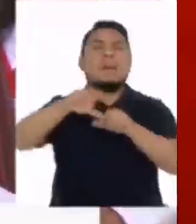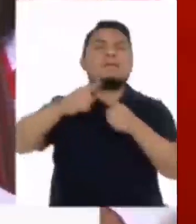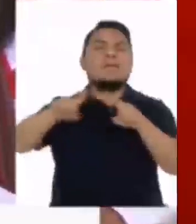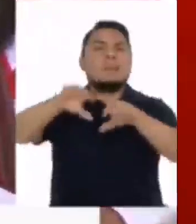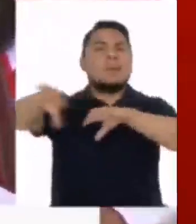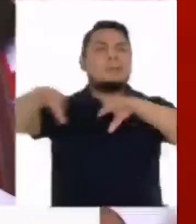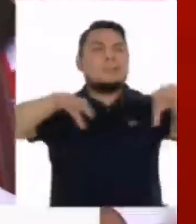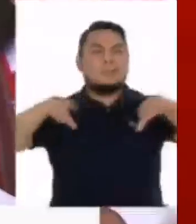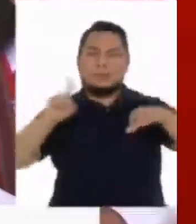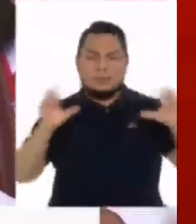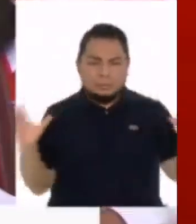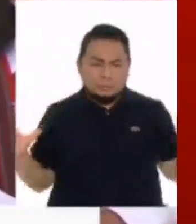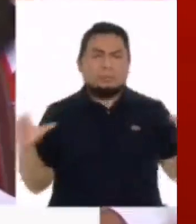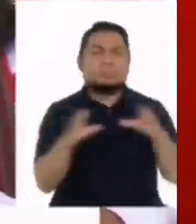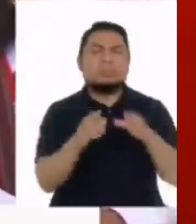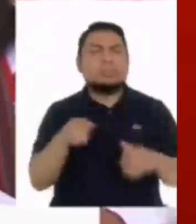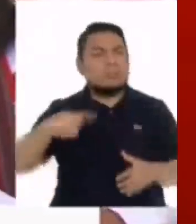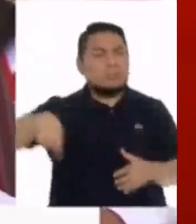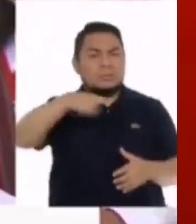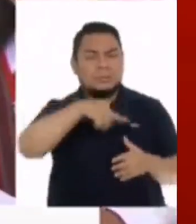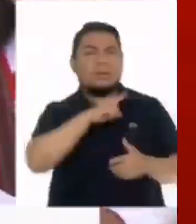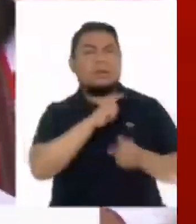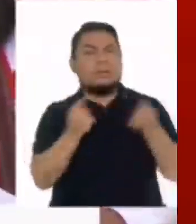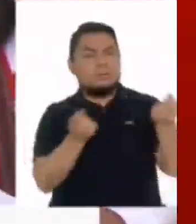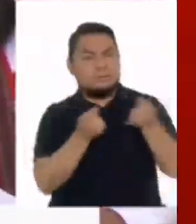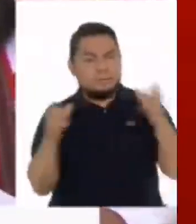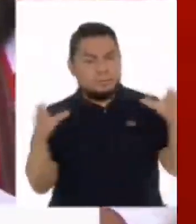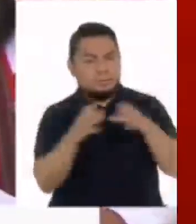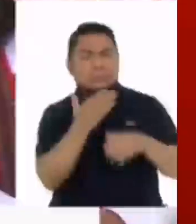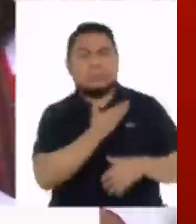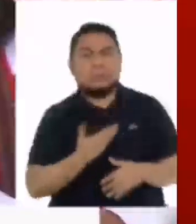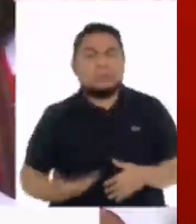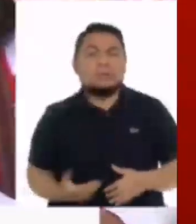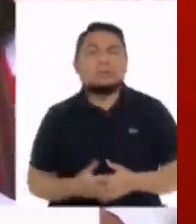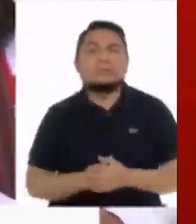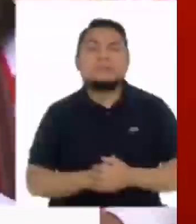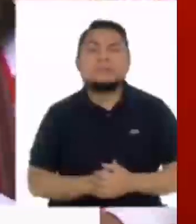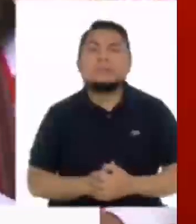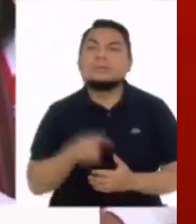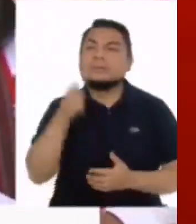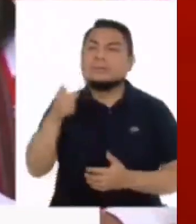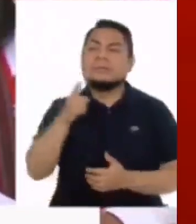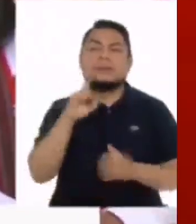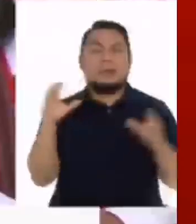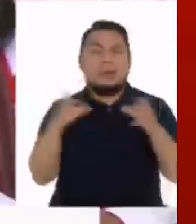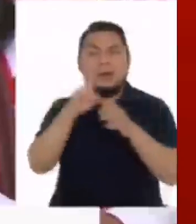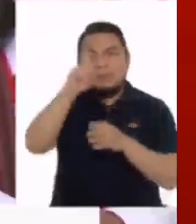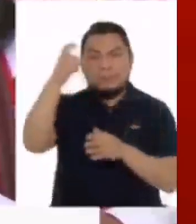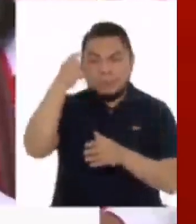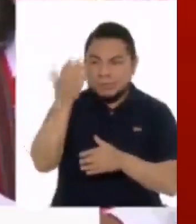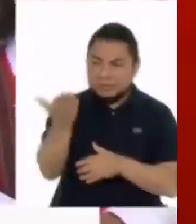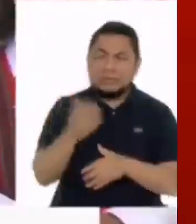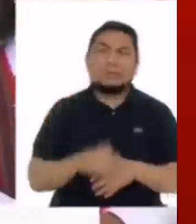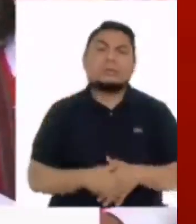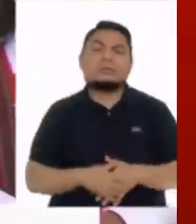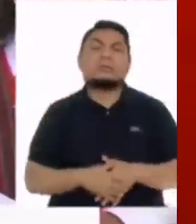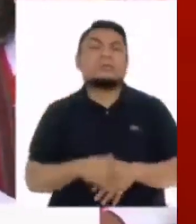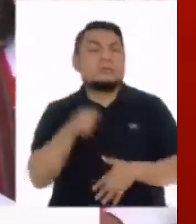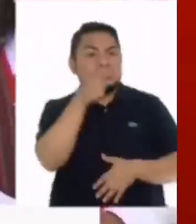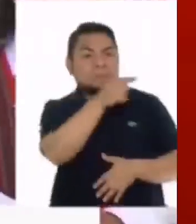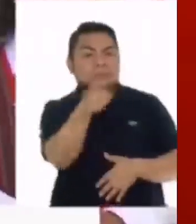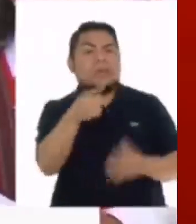naturaleza, a los poderes e instituciones del Estado, a las fuerzas políticas, a